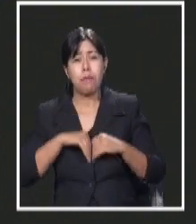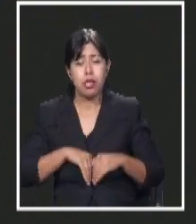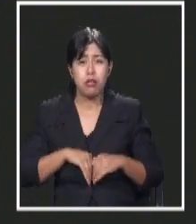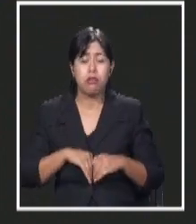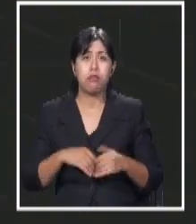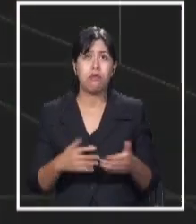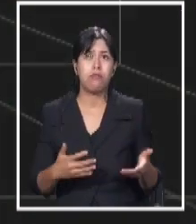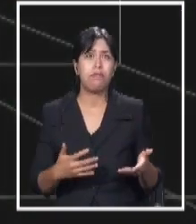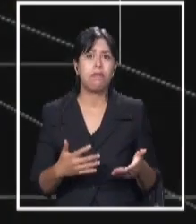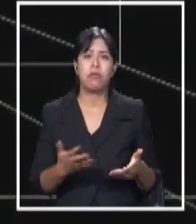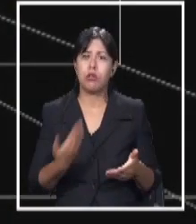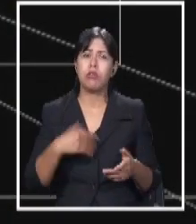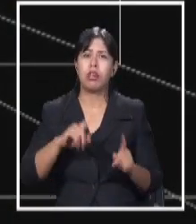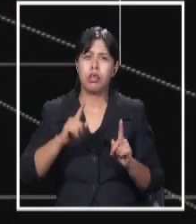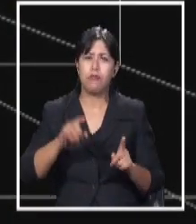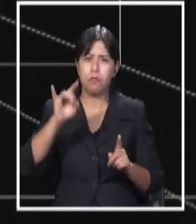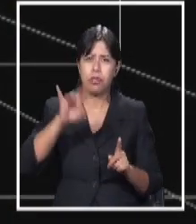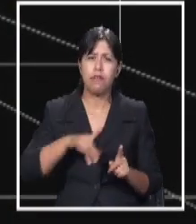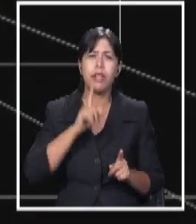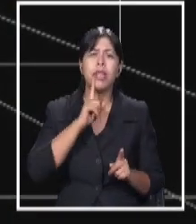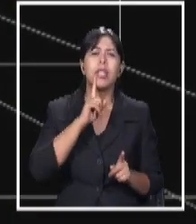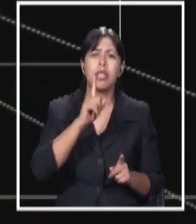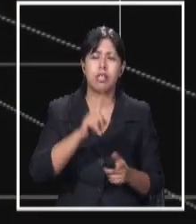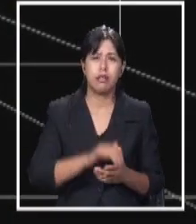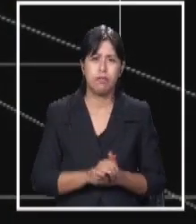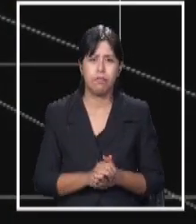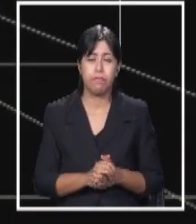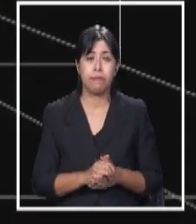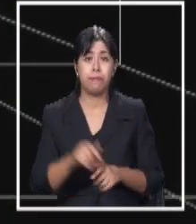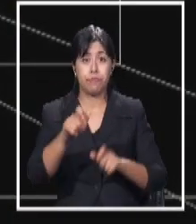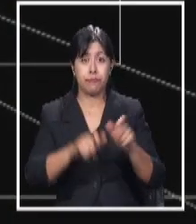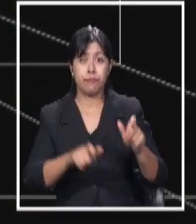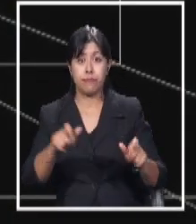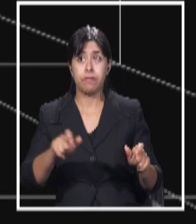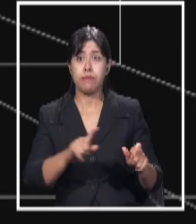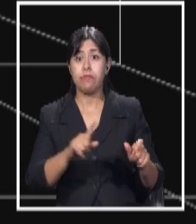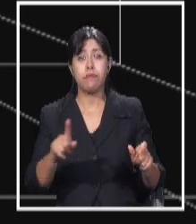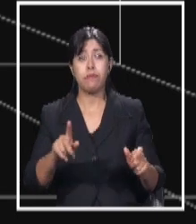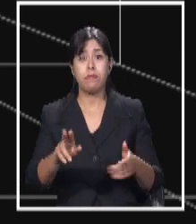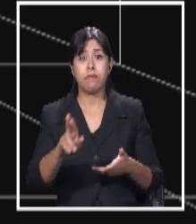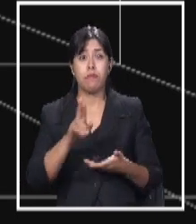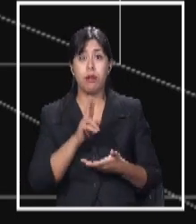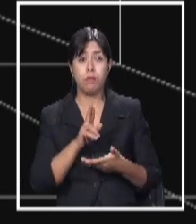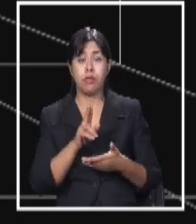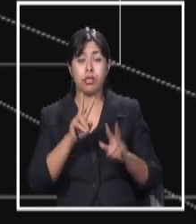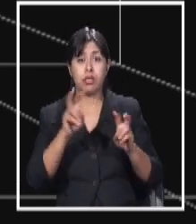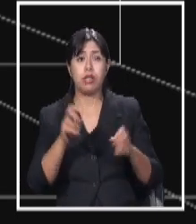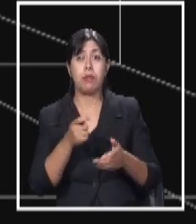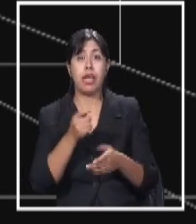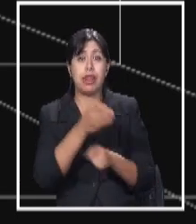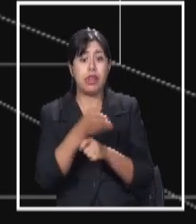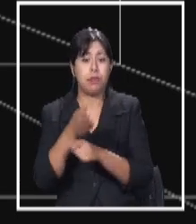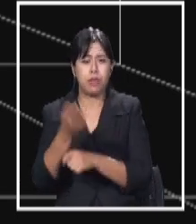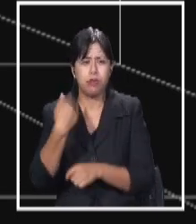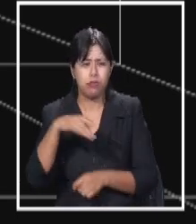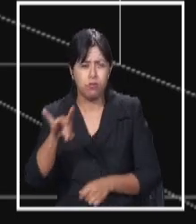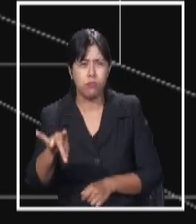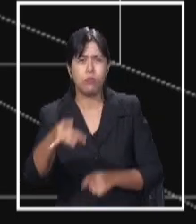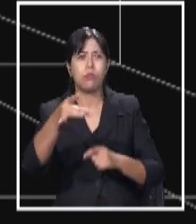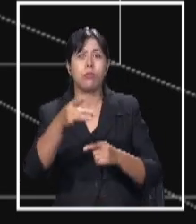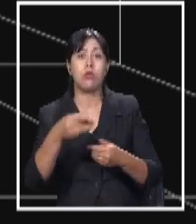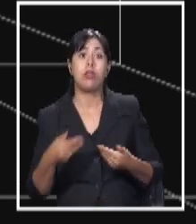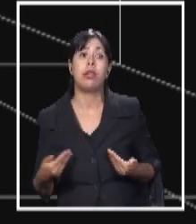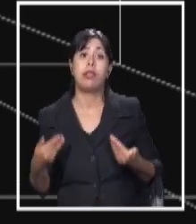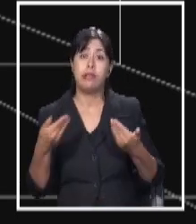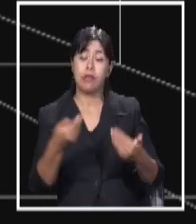espontáneamente. Tenemos que saber quiénes son esas personas. Hay personas que no responden a los tratamientos que tenemos. Tenemos que saber identificarlos para